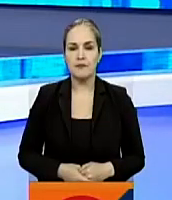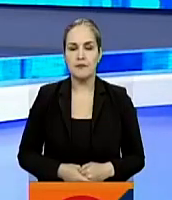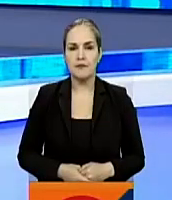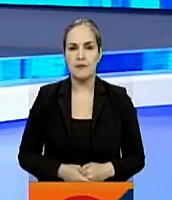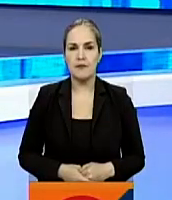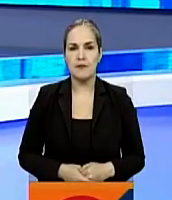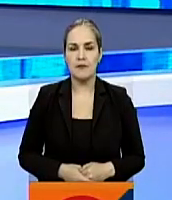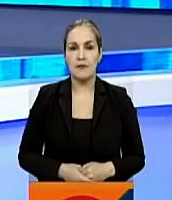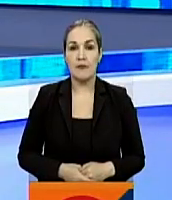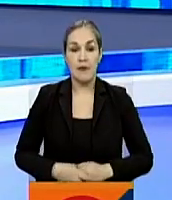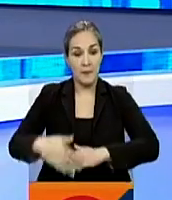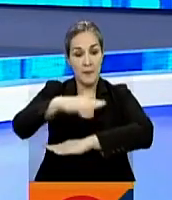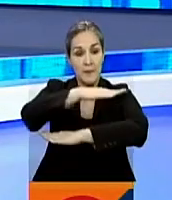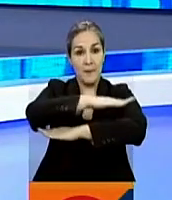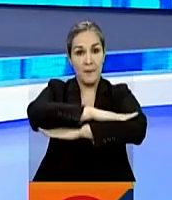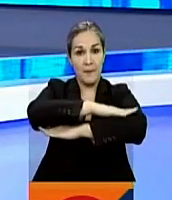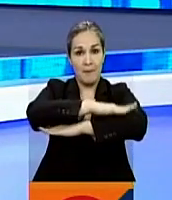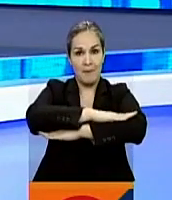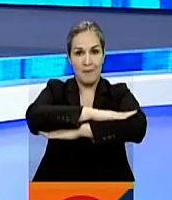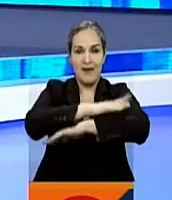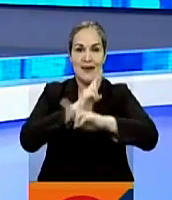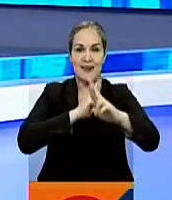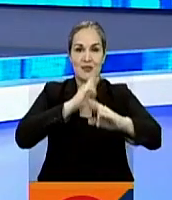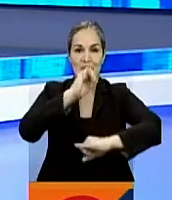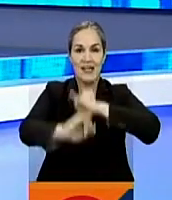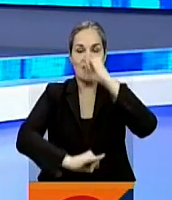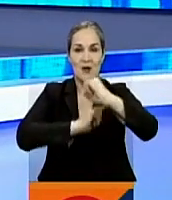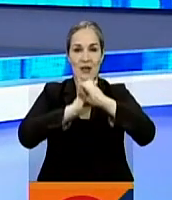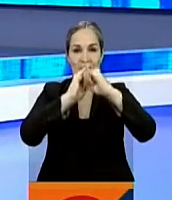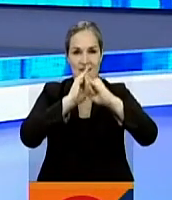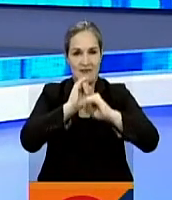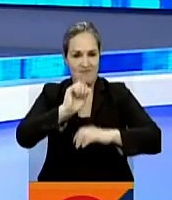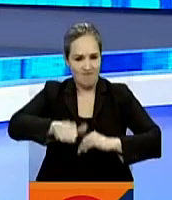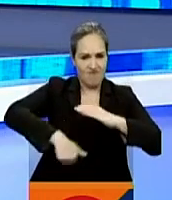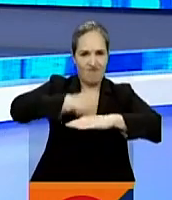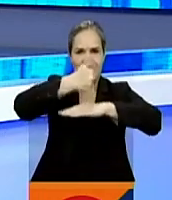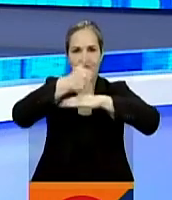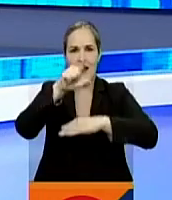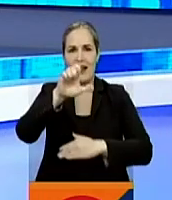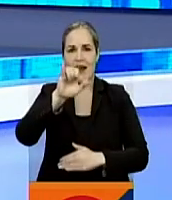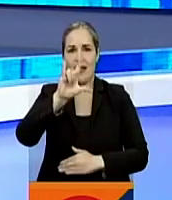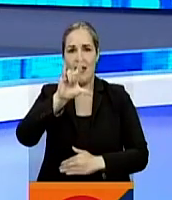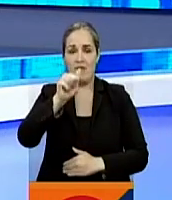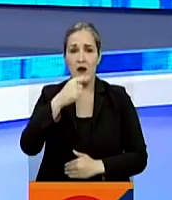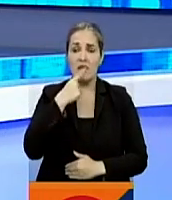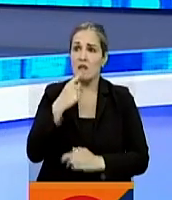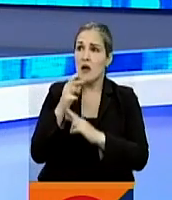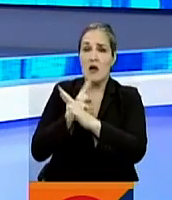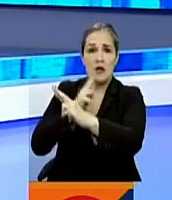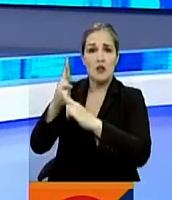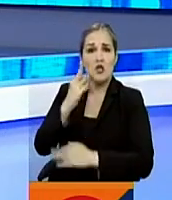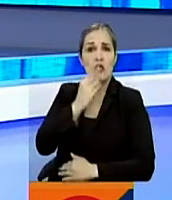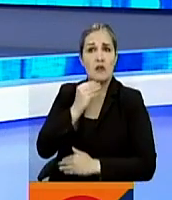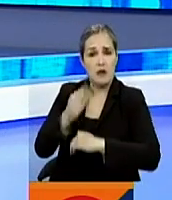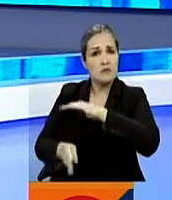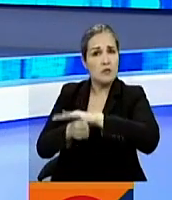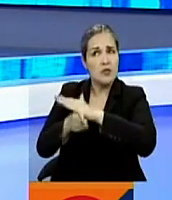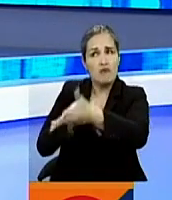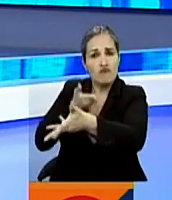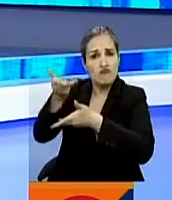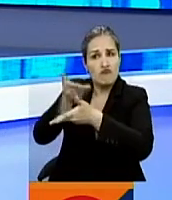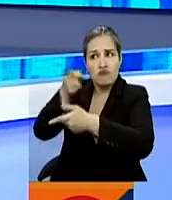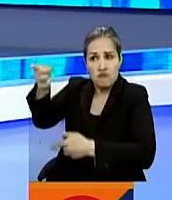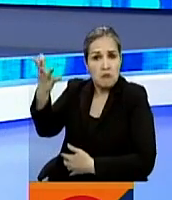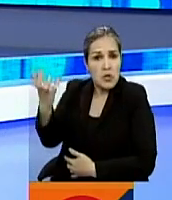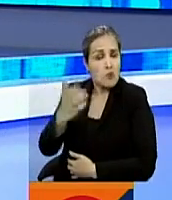el canciller Álvaro Leiva aclaró que Colombia no expulsó al embajador de Israel y aseguró que las relaciones con ese país se mantendrán si Israel así lo